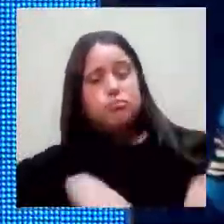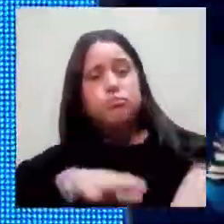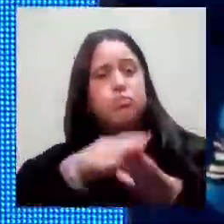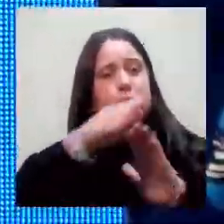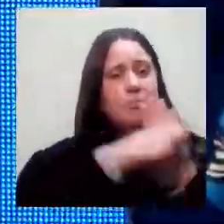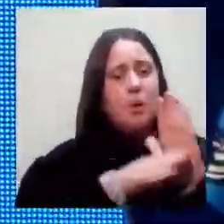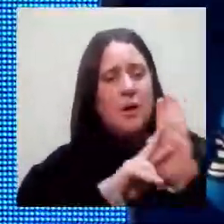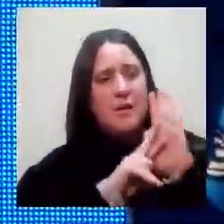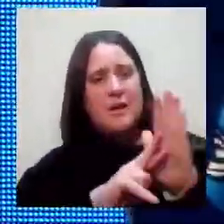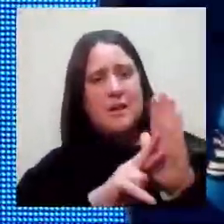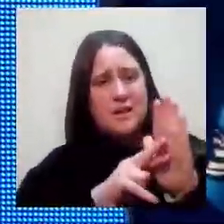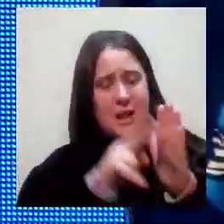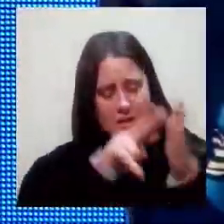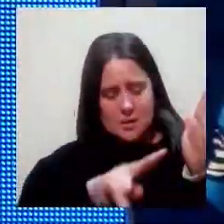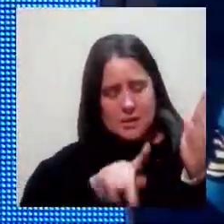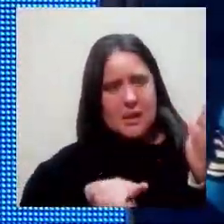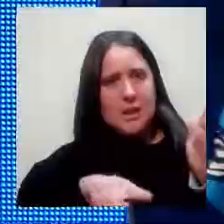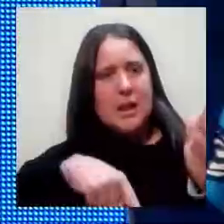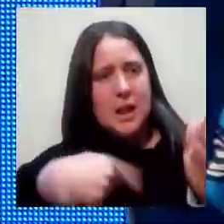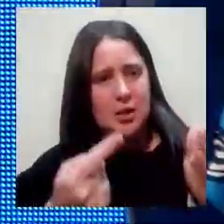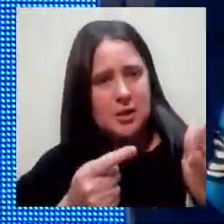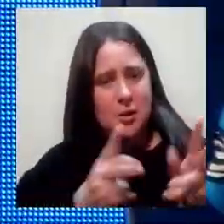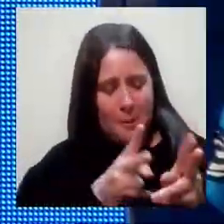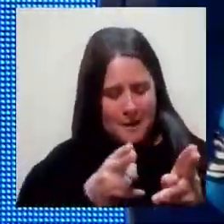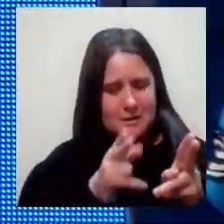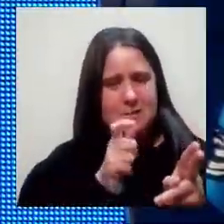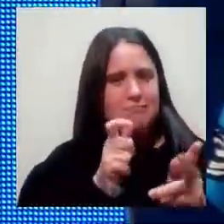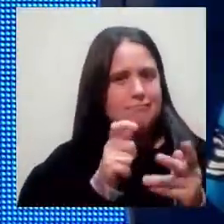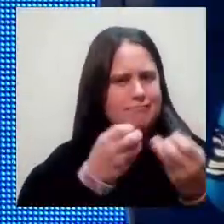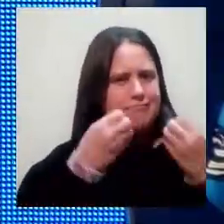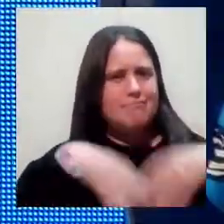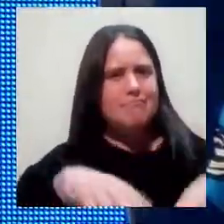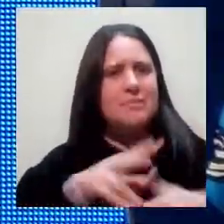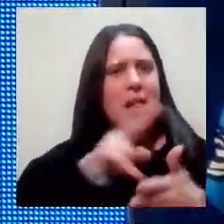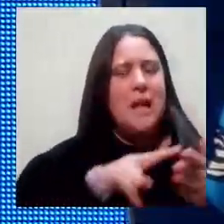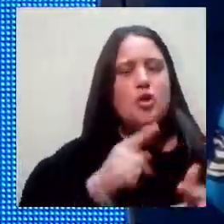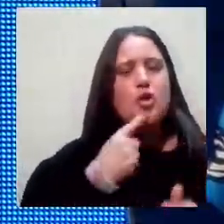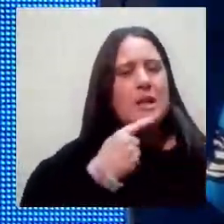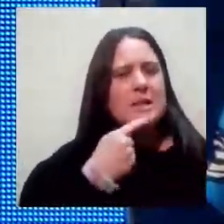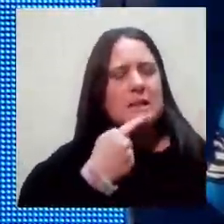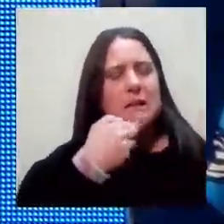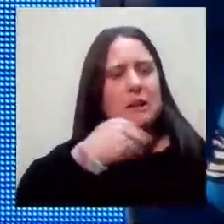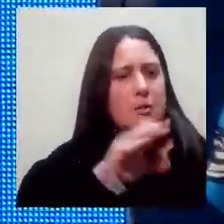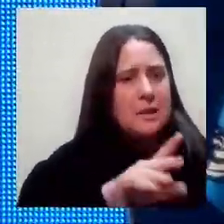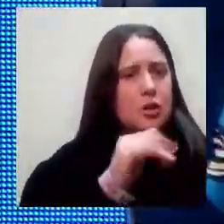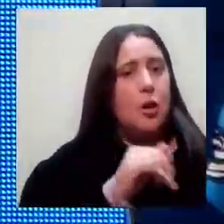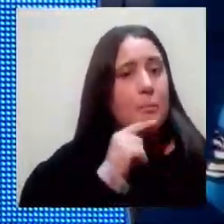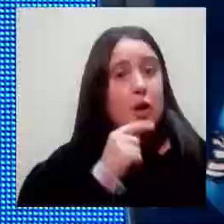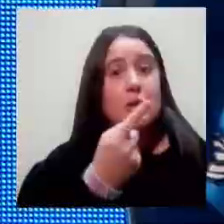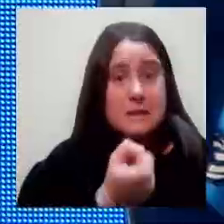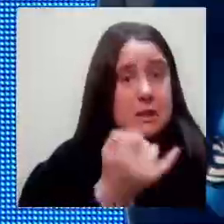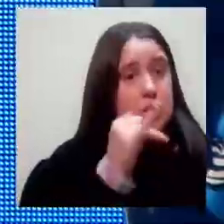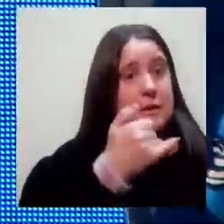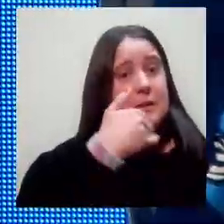y las siguientes la segunda parte de ese eslogan, que es leer no es decodificar, pero sin decodificar no se